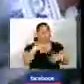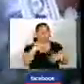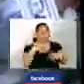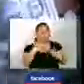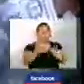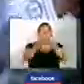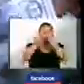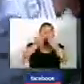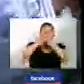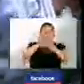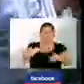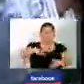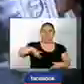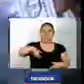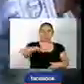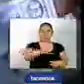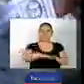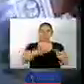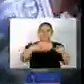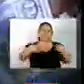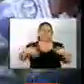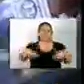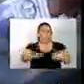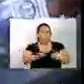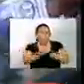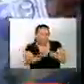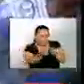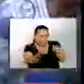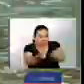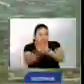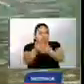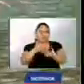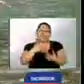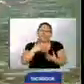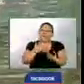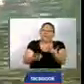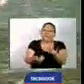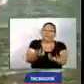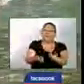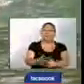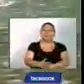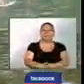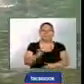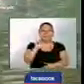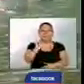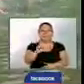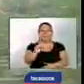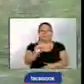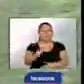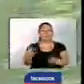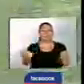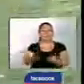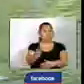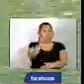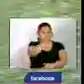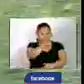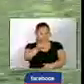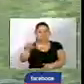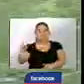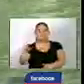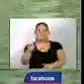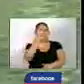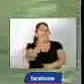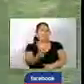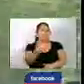es natural y es calientita El balneario está abierto al público los siete días de la semana